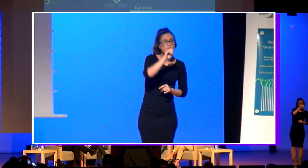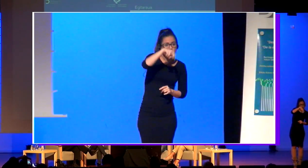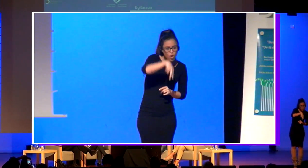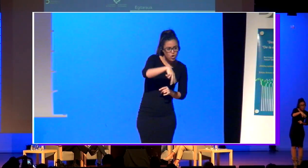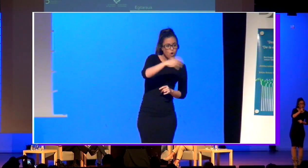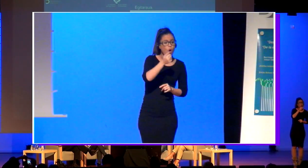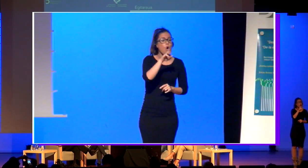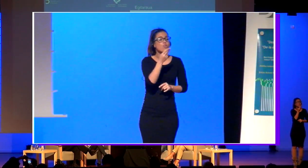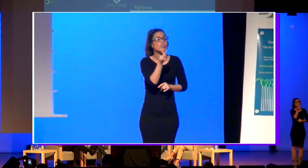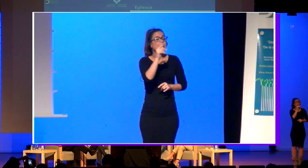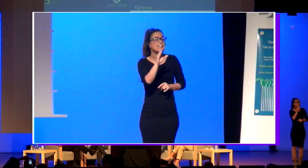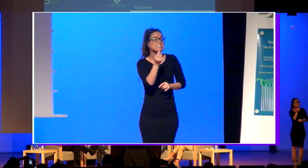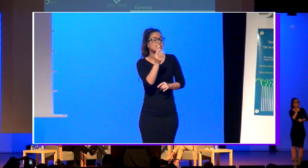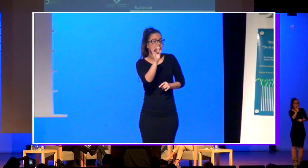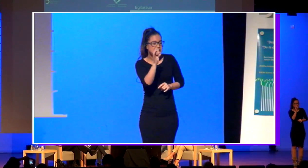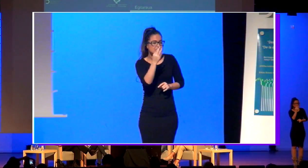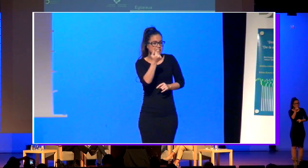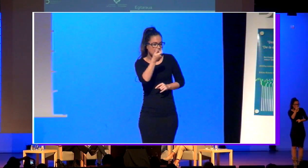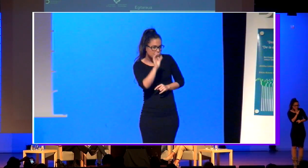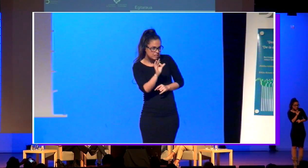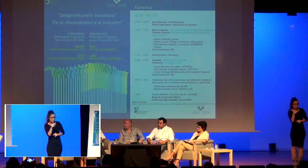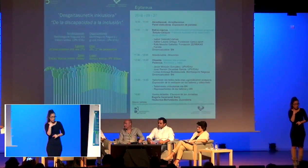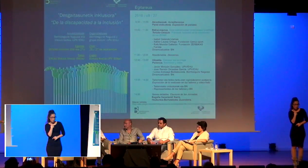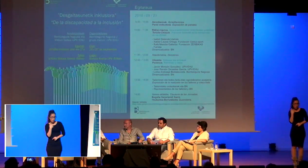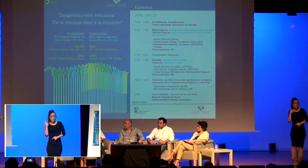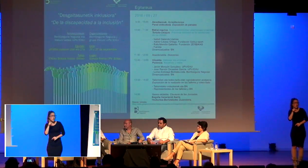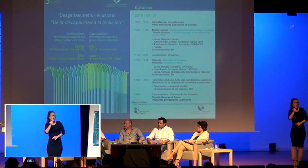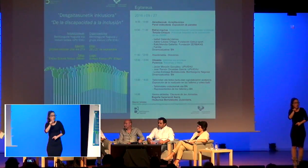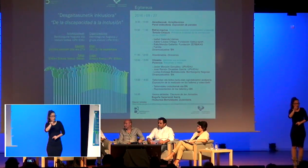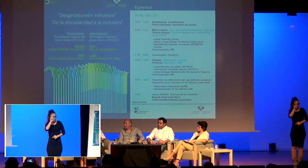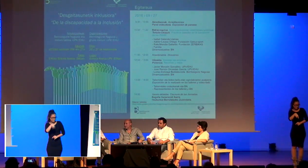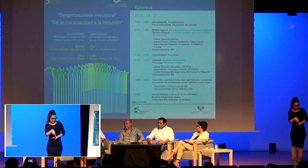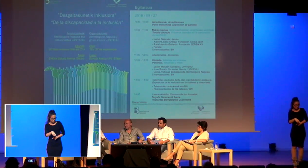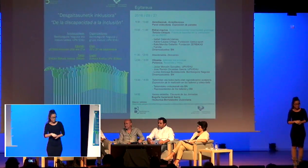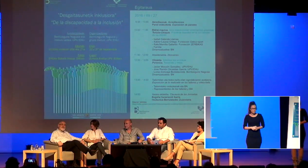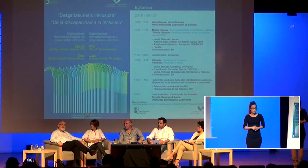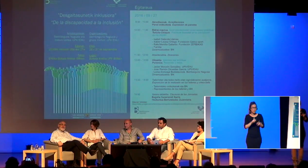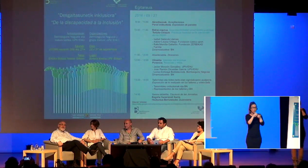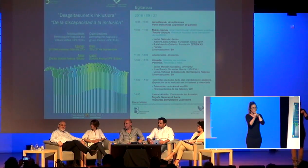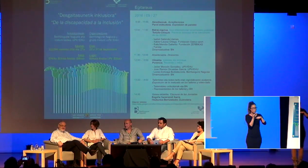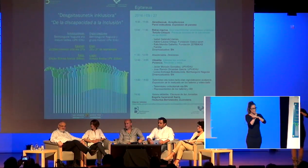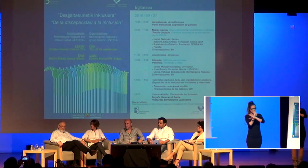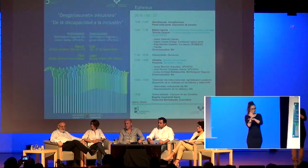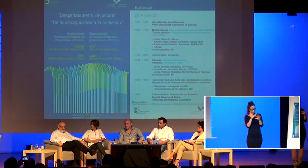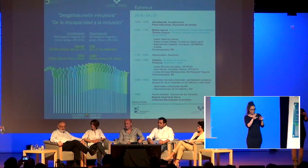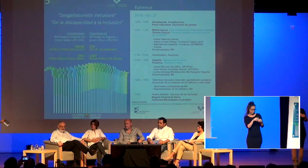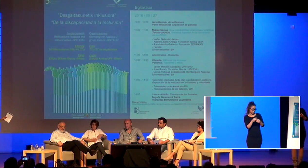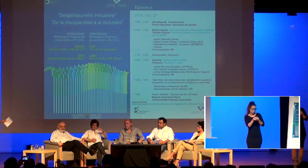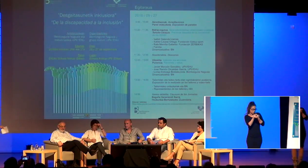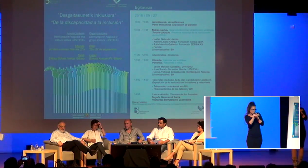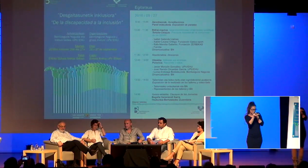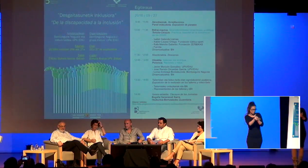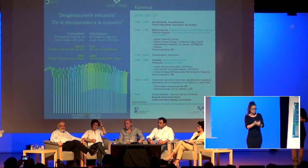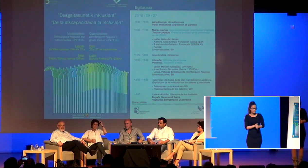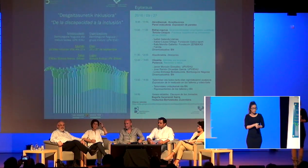Orkasitas, eta Lore, eta ni ere bai tartean. Gero, beraien presentazioa egingo dugu. Orduan,